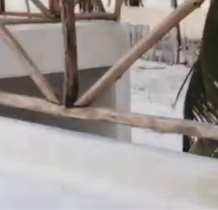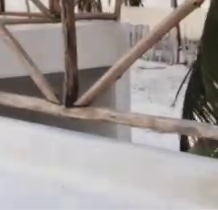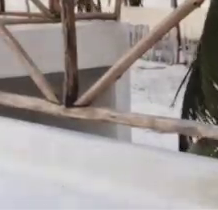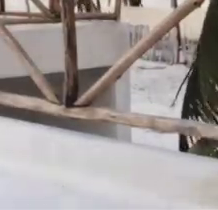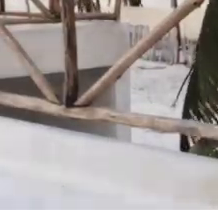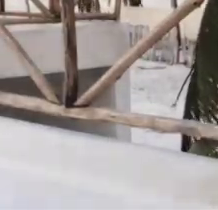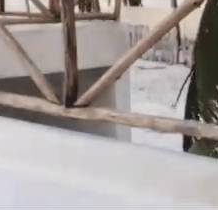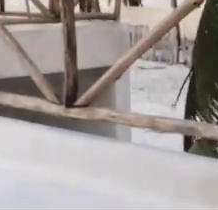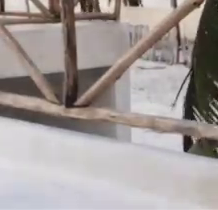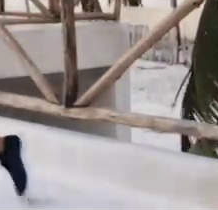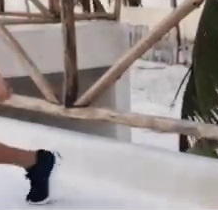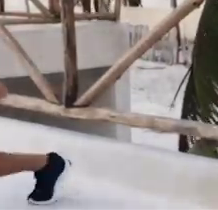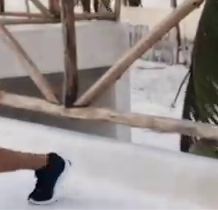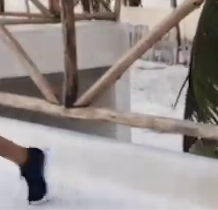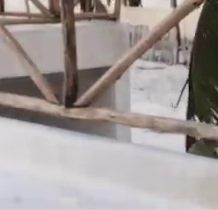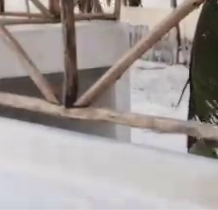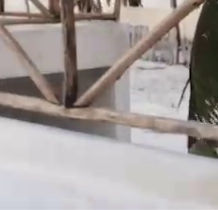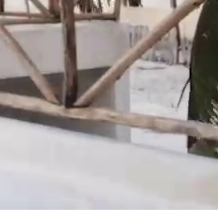Sientan el trabajo del glúteo.